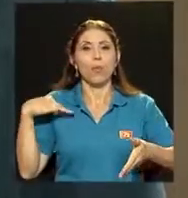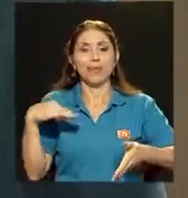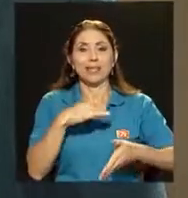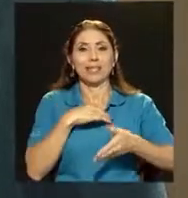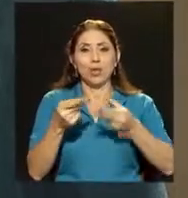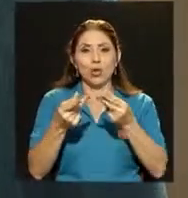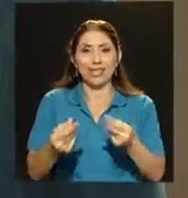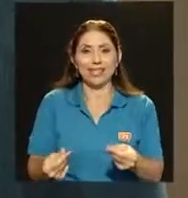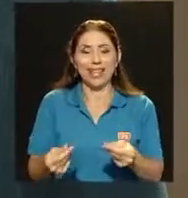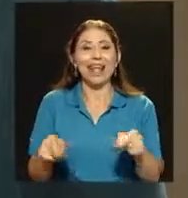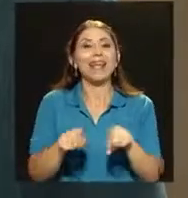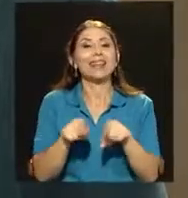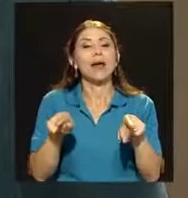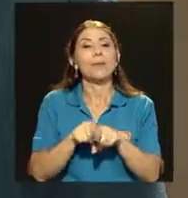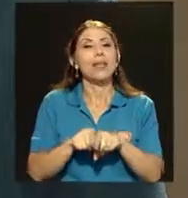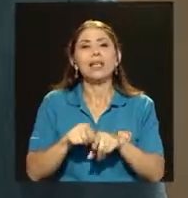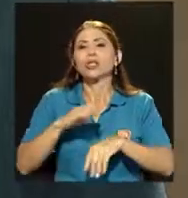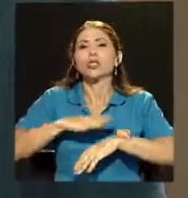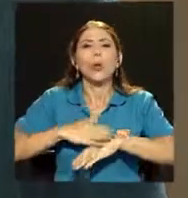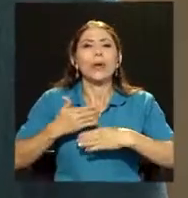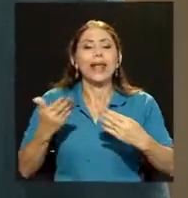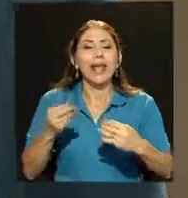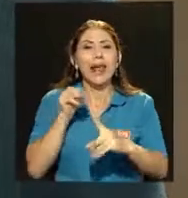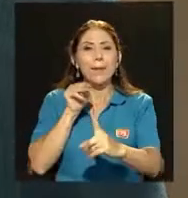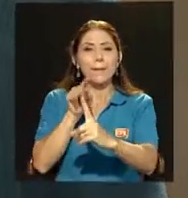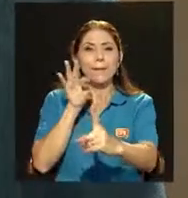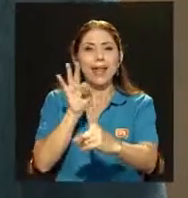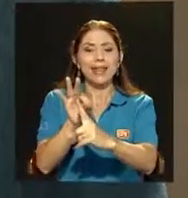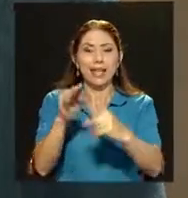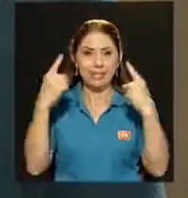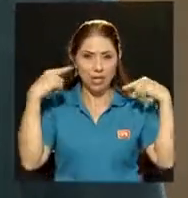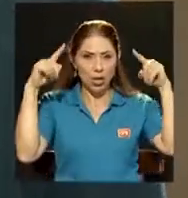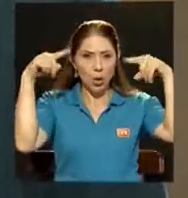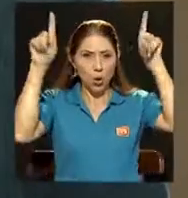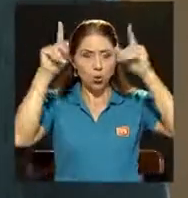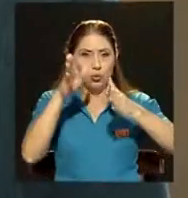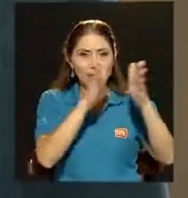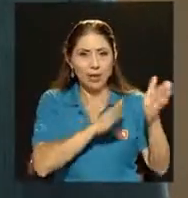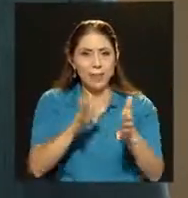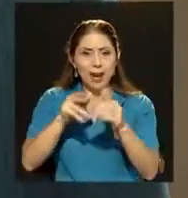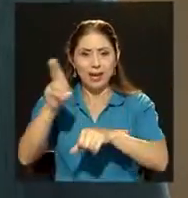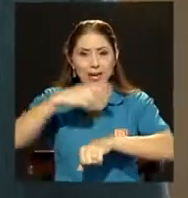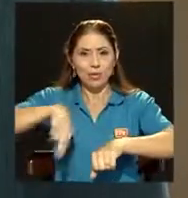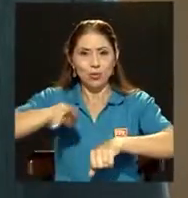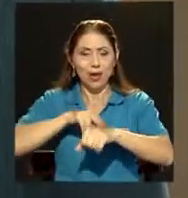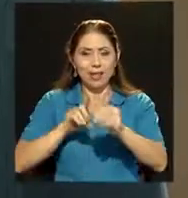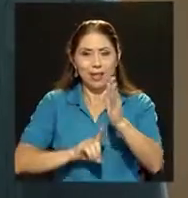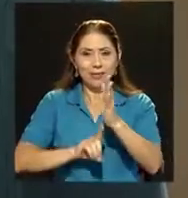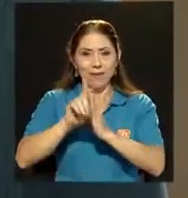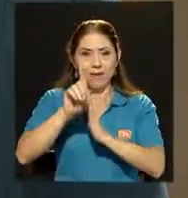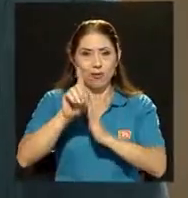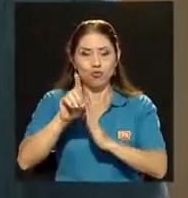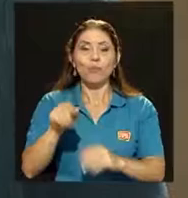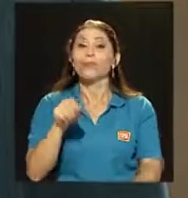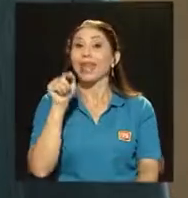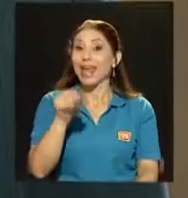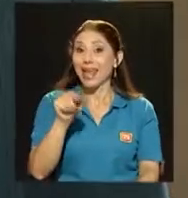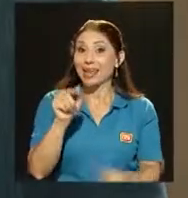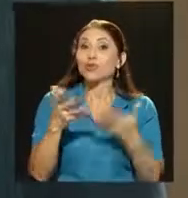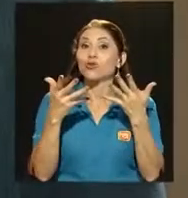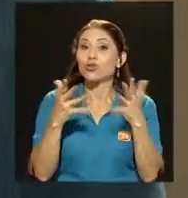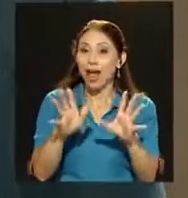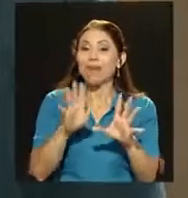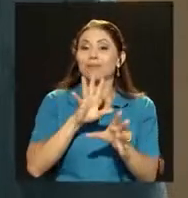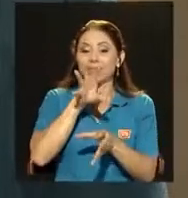también sobre las metas y los logros del Plan Nacional de Desarrollo. Eso, digamos, está contenido en la memoria